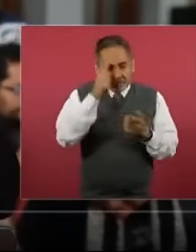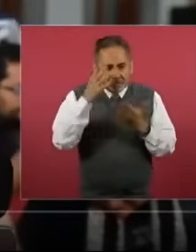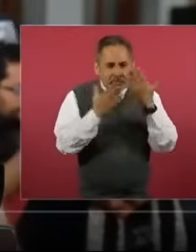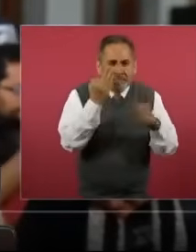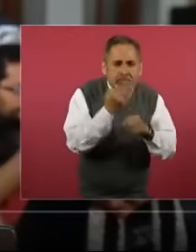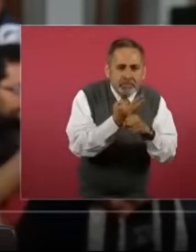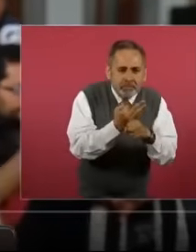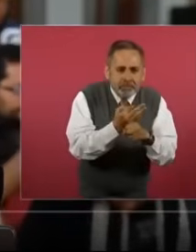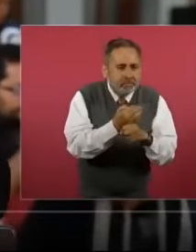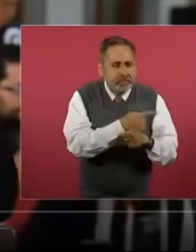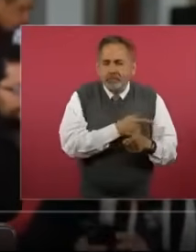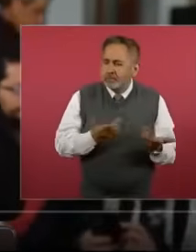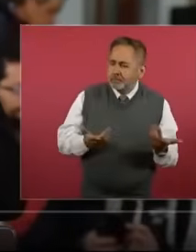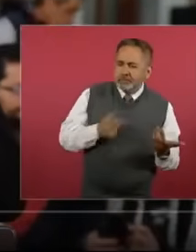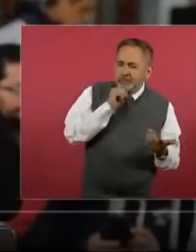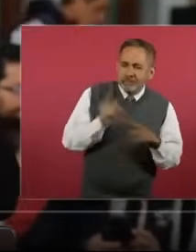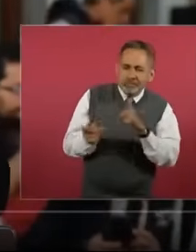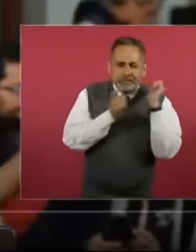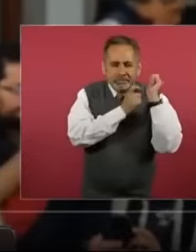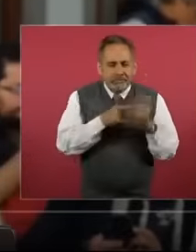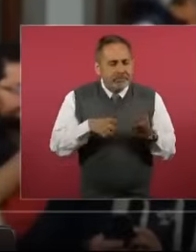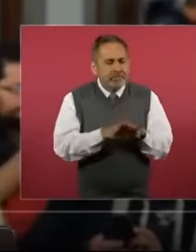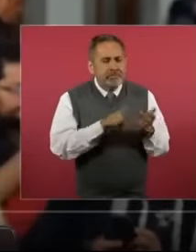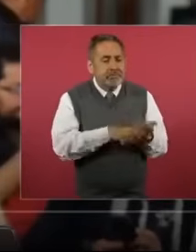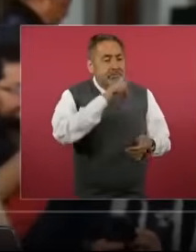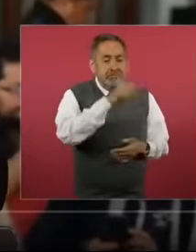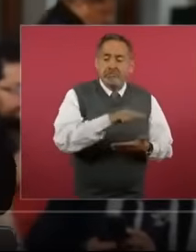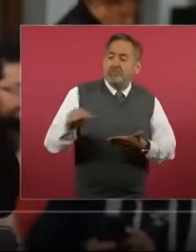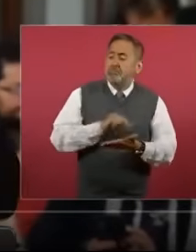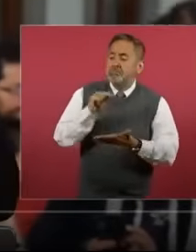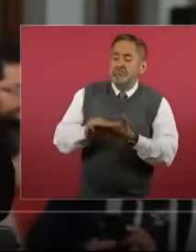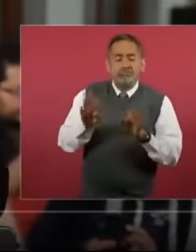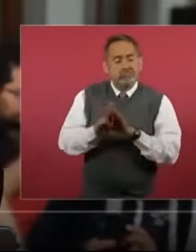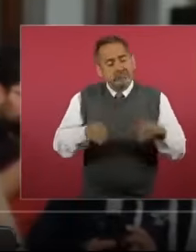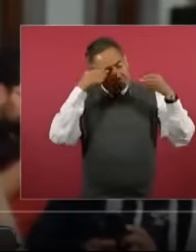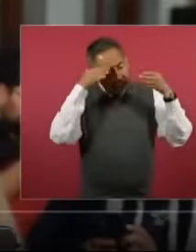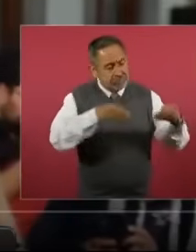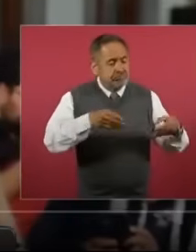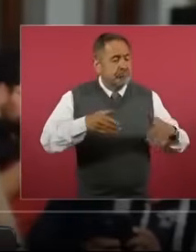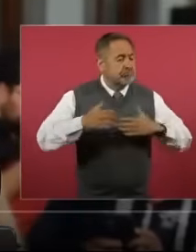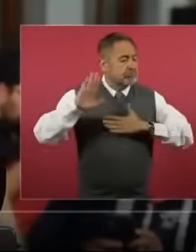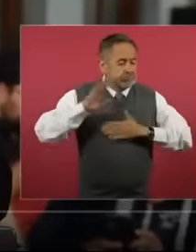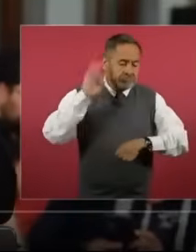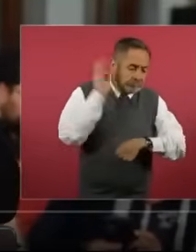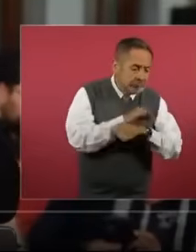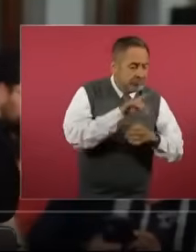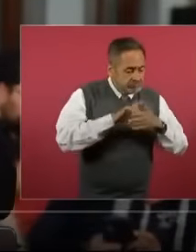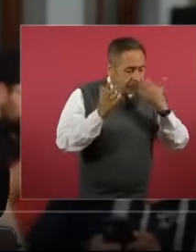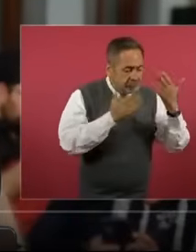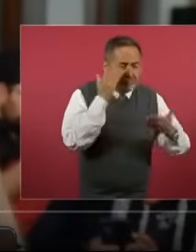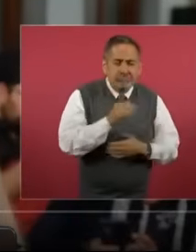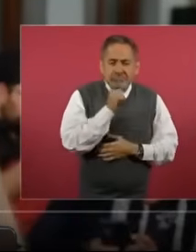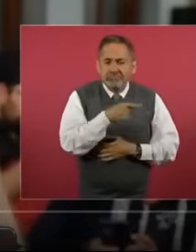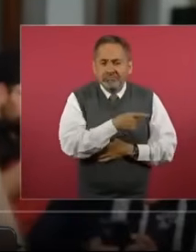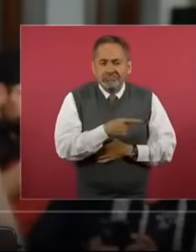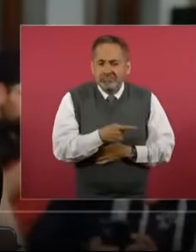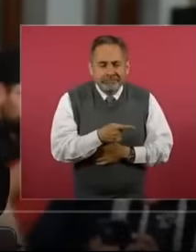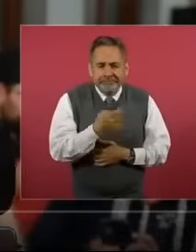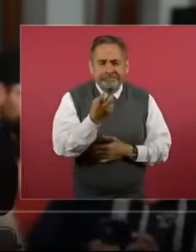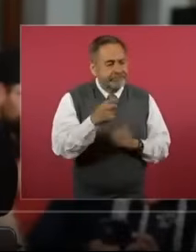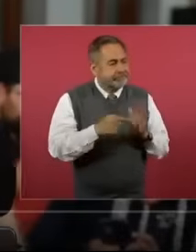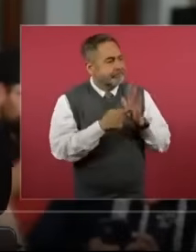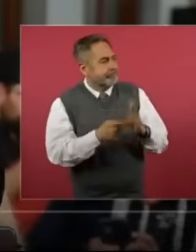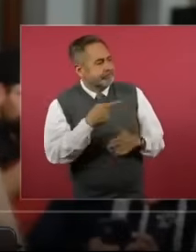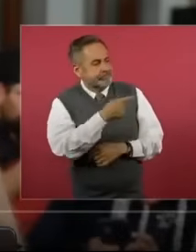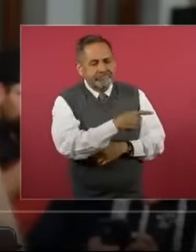donde los de abajo fuéramos microbios, fuéramos cosas raras y extrañas, y que jamás se fijan en esas personas. Y cuando